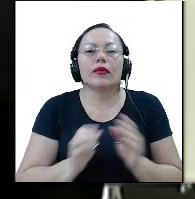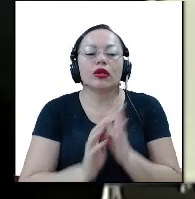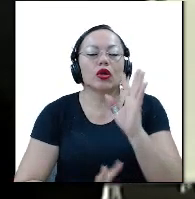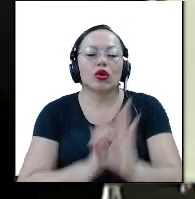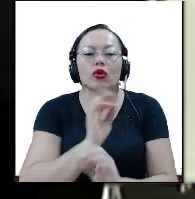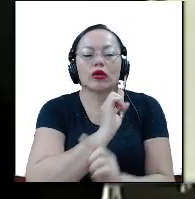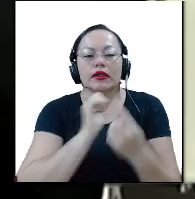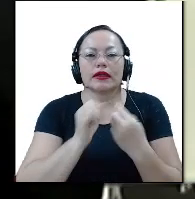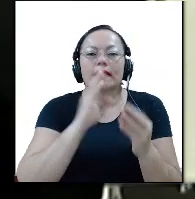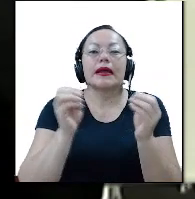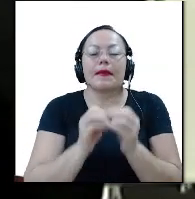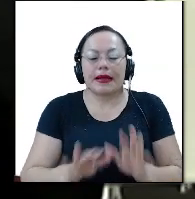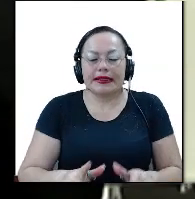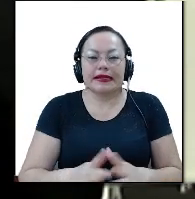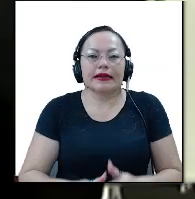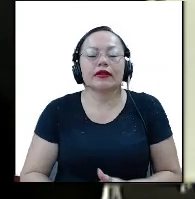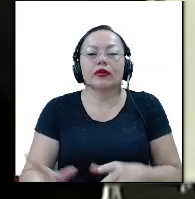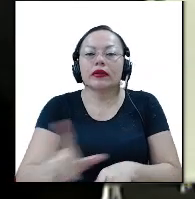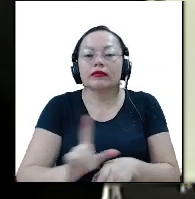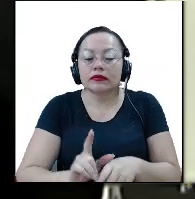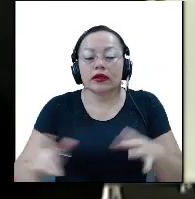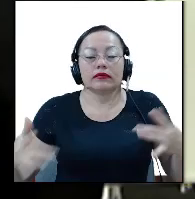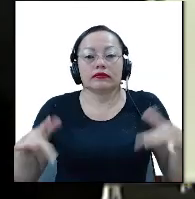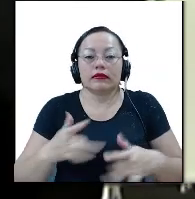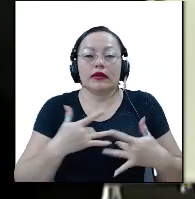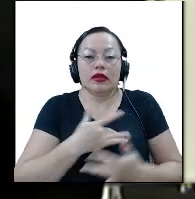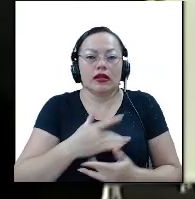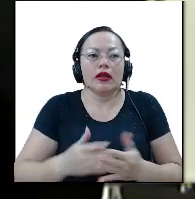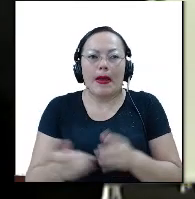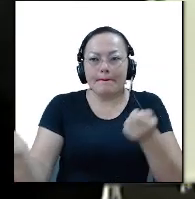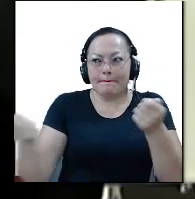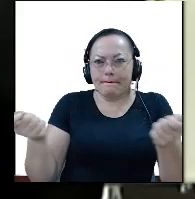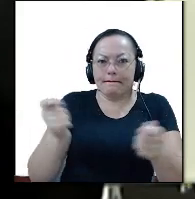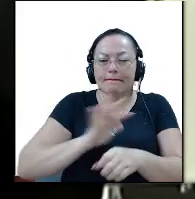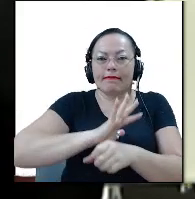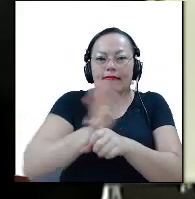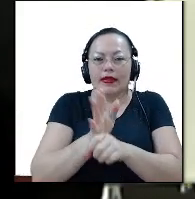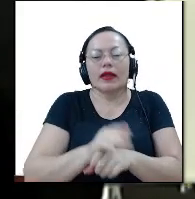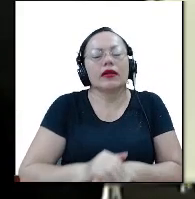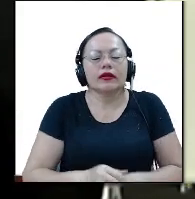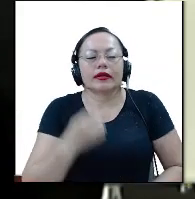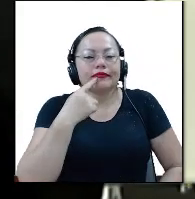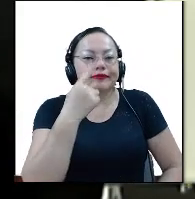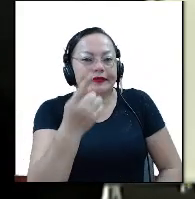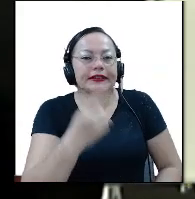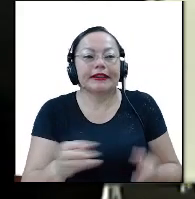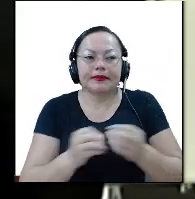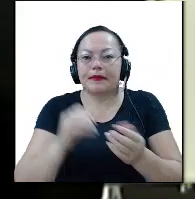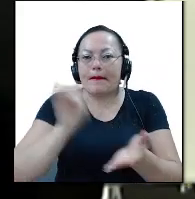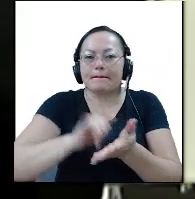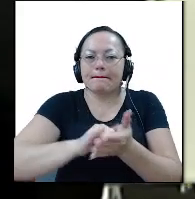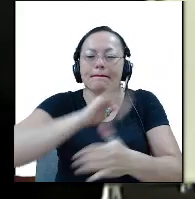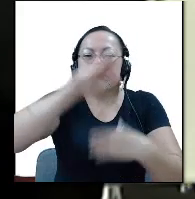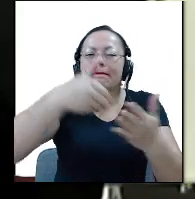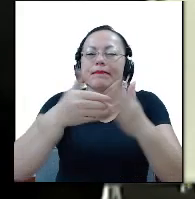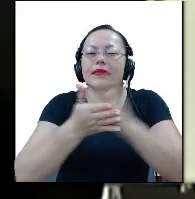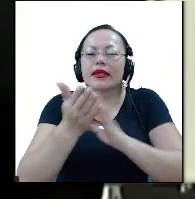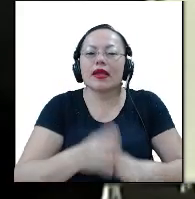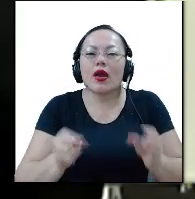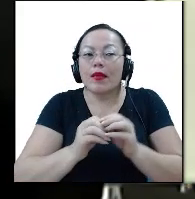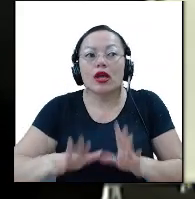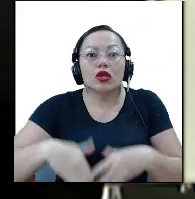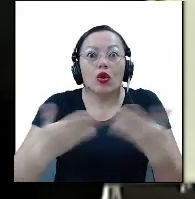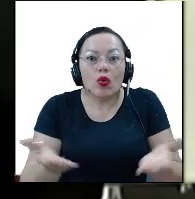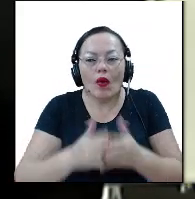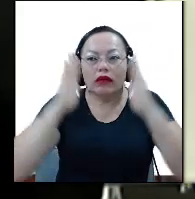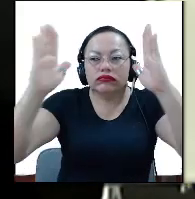Social y también la Secretaría Local de Salud para el control de la pandemia COVID-19. Asimismo, deberán atender